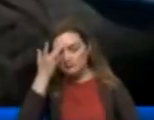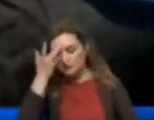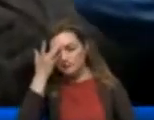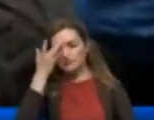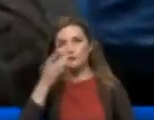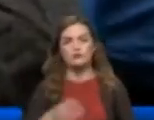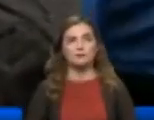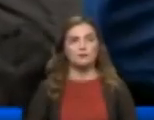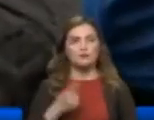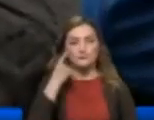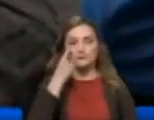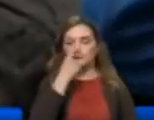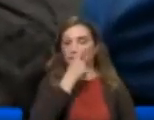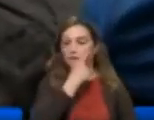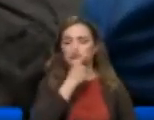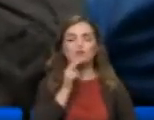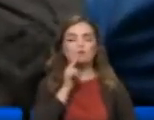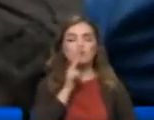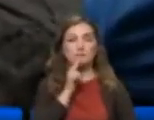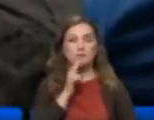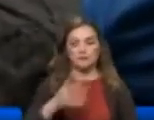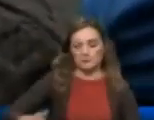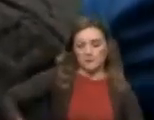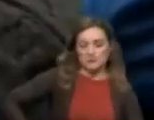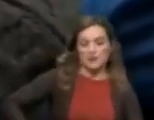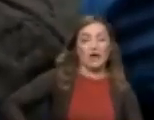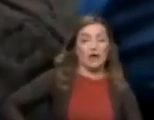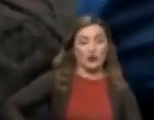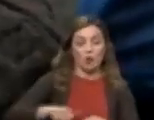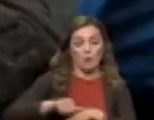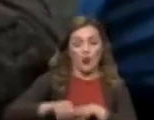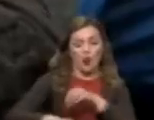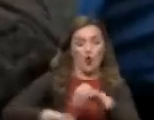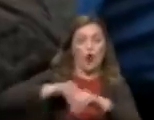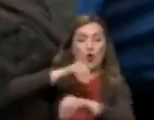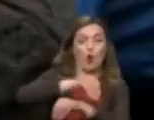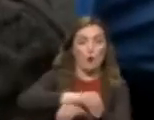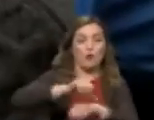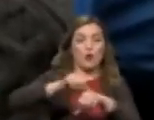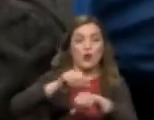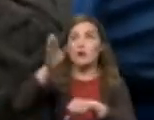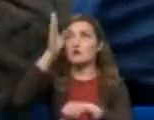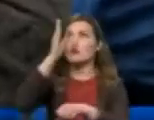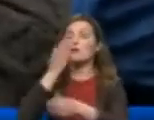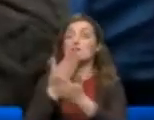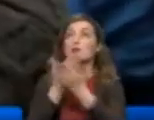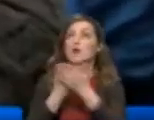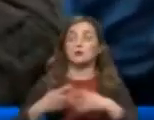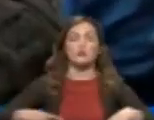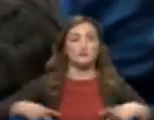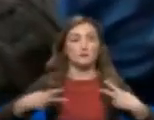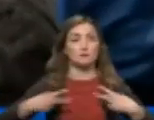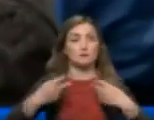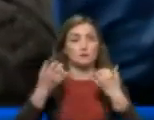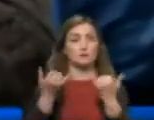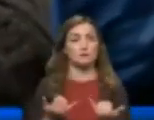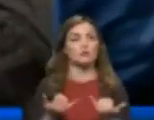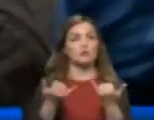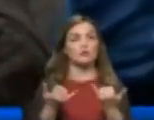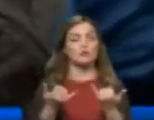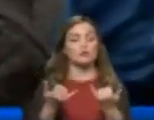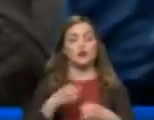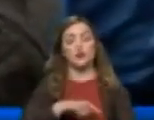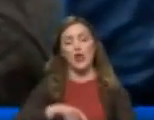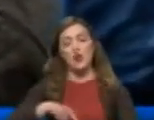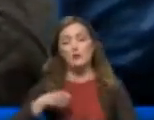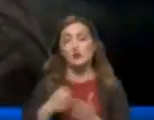en los ojos glaucoma y soy trasplantada de hígado. Y estoy viva gracias a Dios. Nosotros estamos acá, todo el